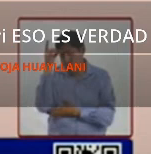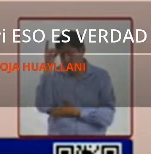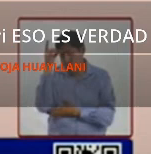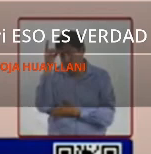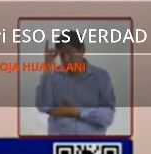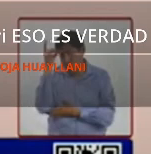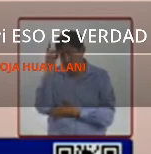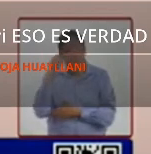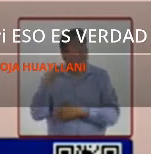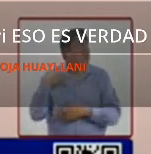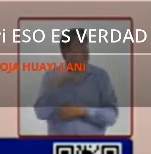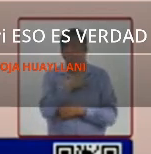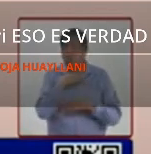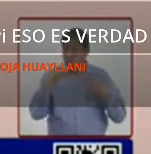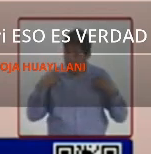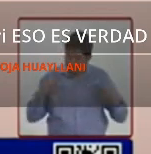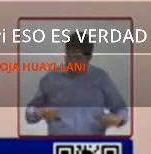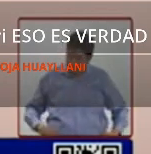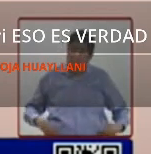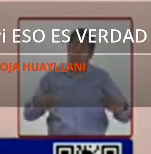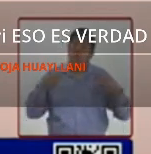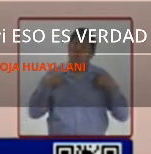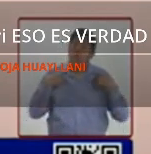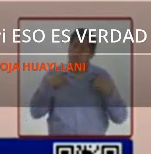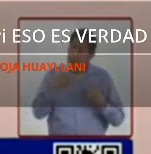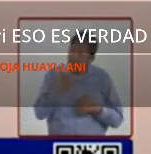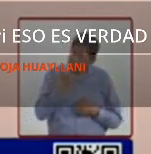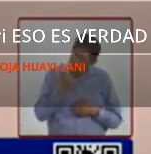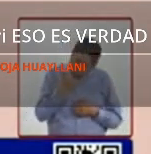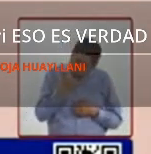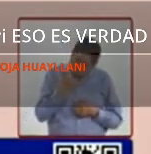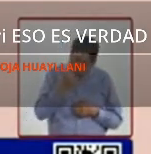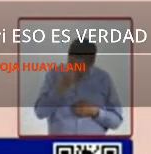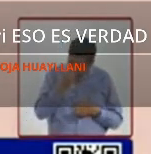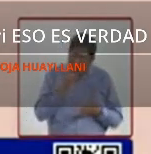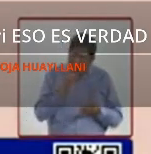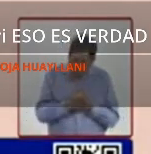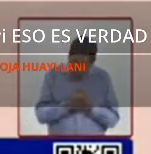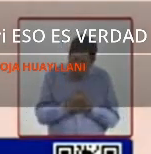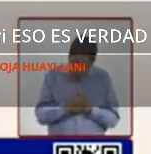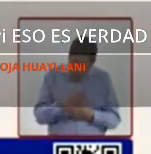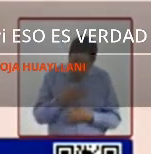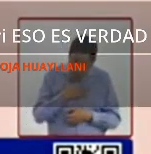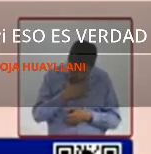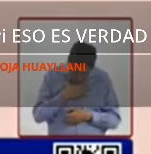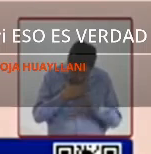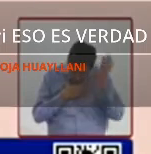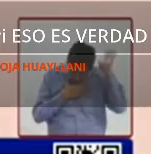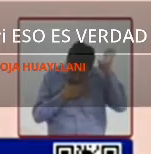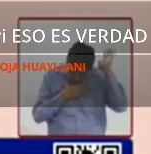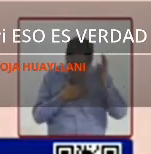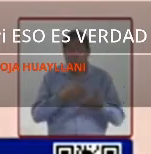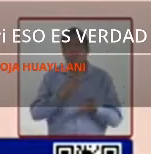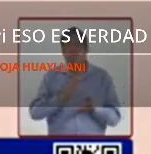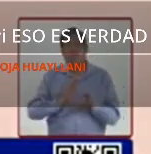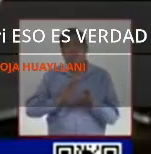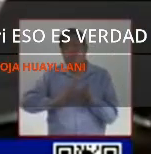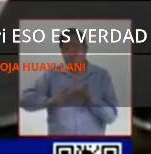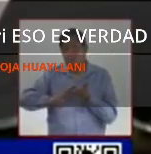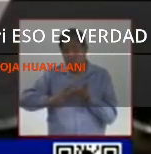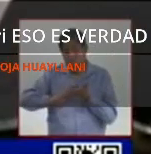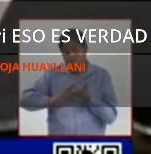una muestra de semen, boludo? Somos seres humanos y erramos, y creo que esta me tocó a mí. Pedirle disculpas pues